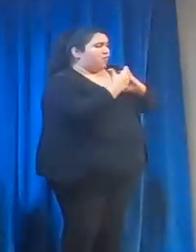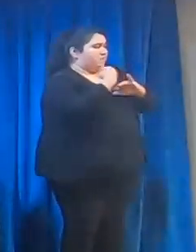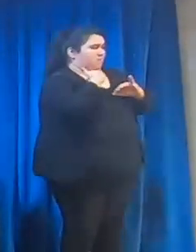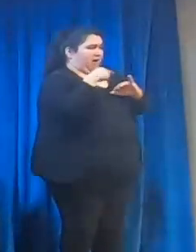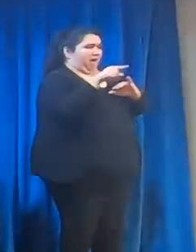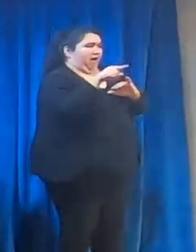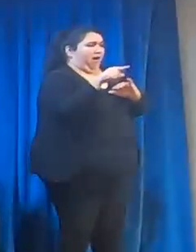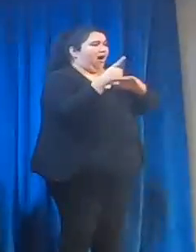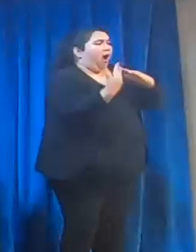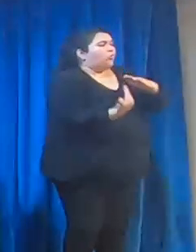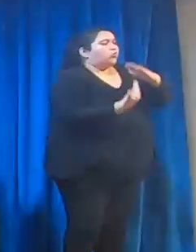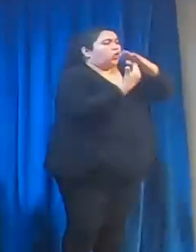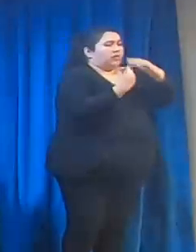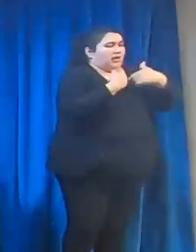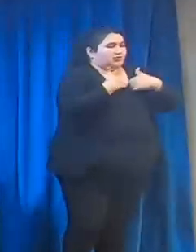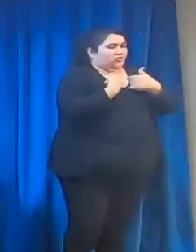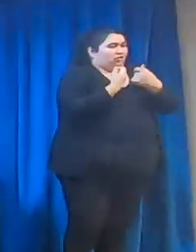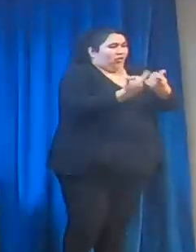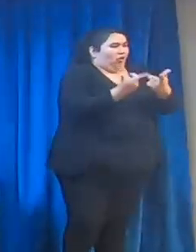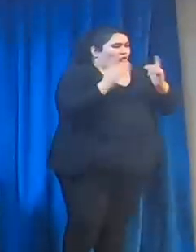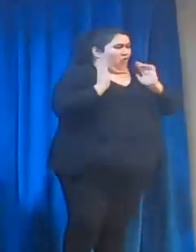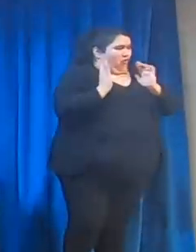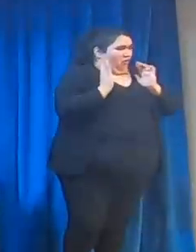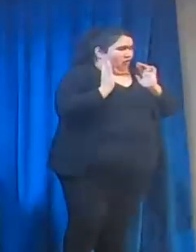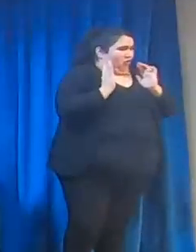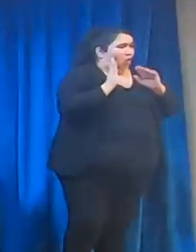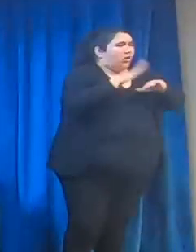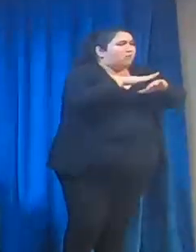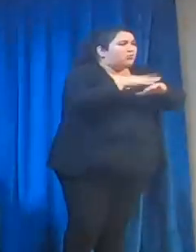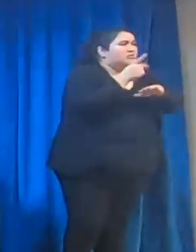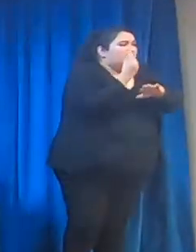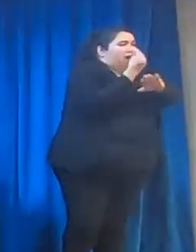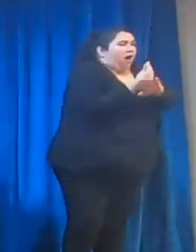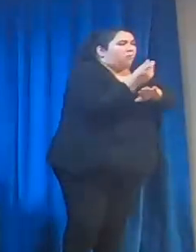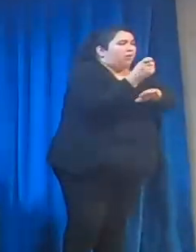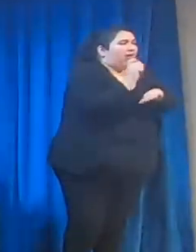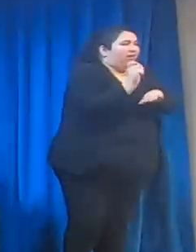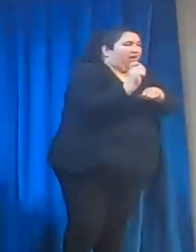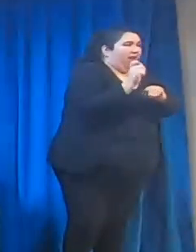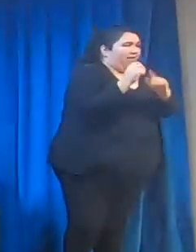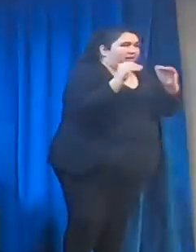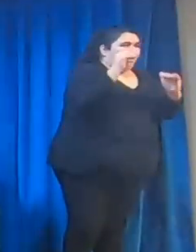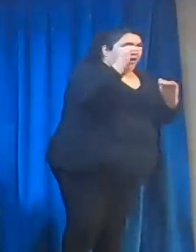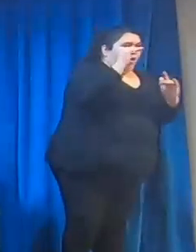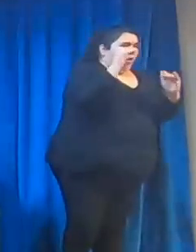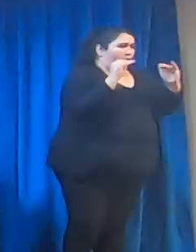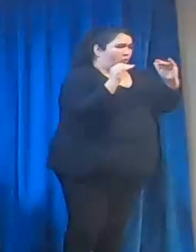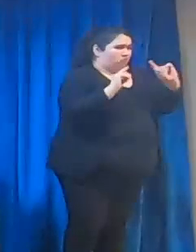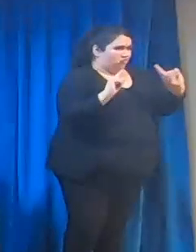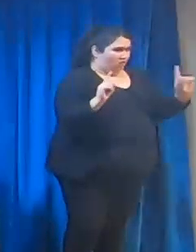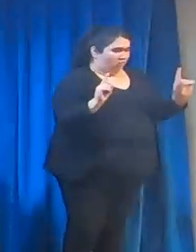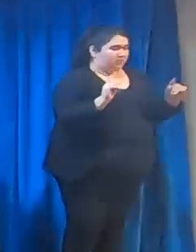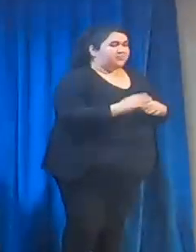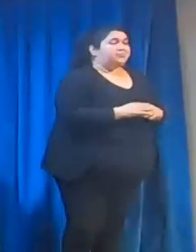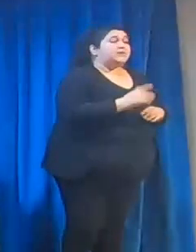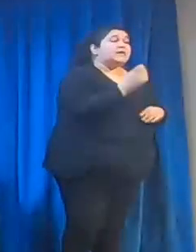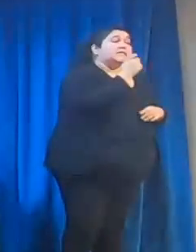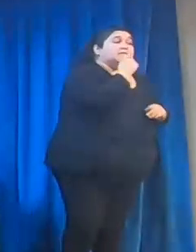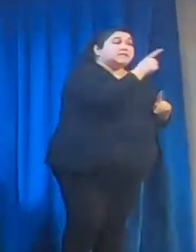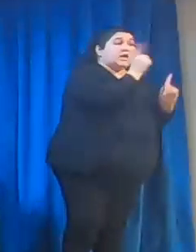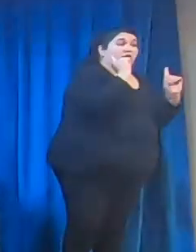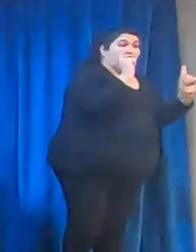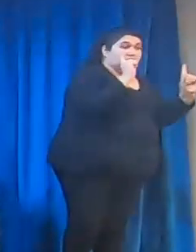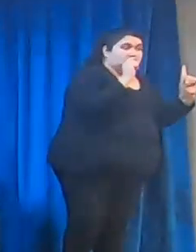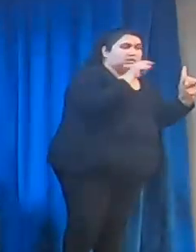legitimidad, la autoridad que yo te doy a vos para que vos te metas conmigo, decían ellos, ¿no? Y para el caso de los